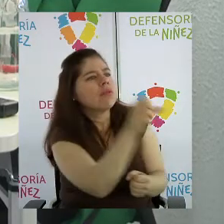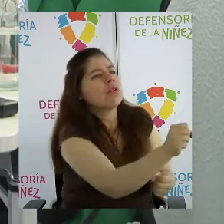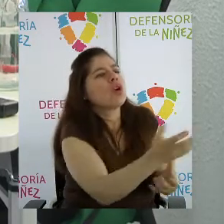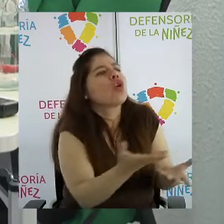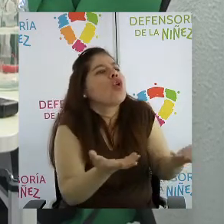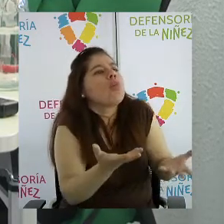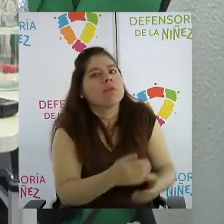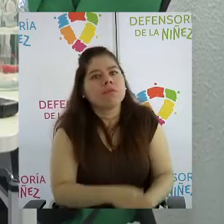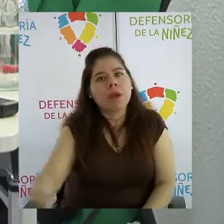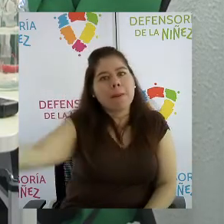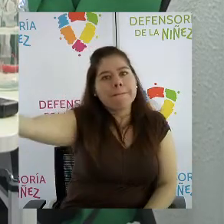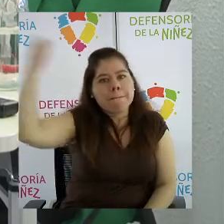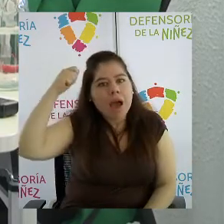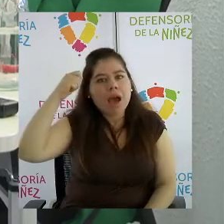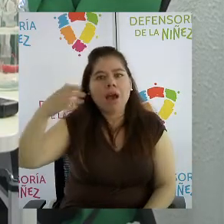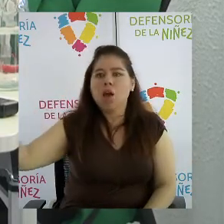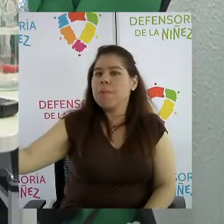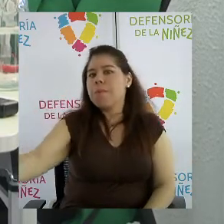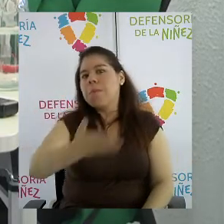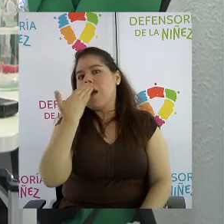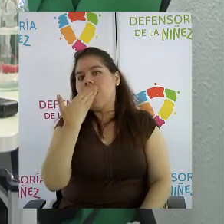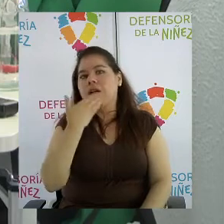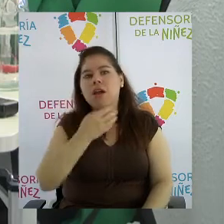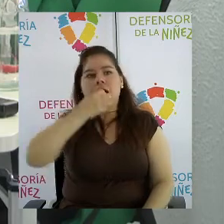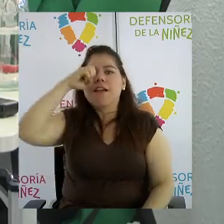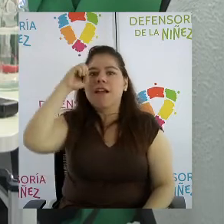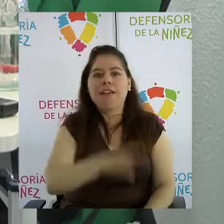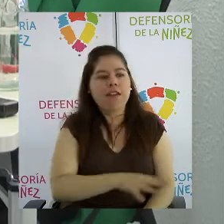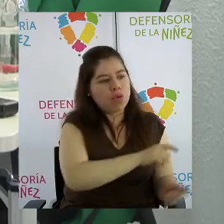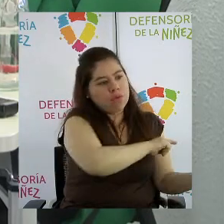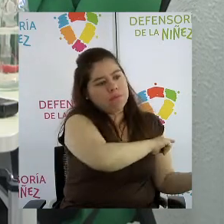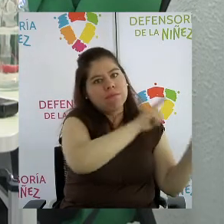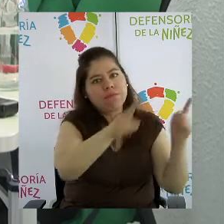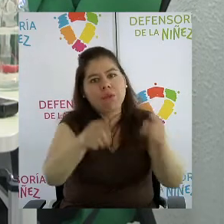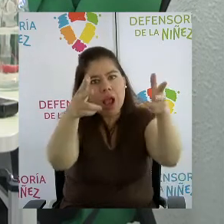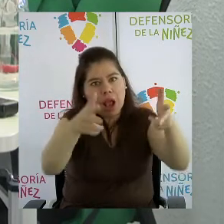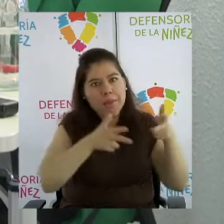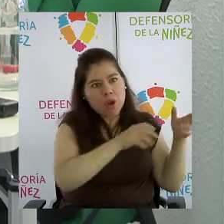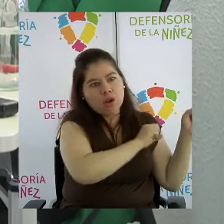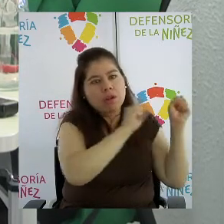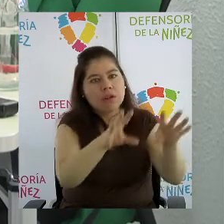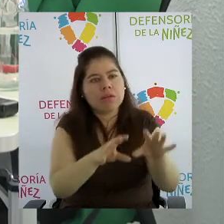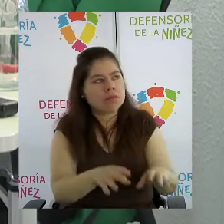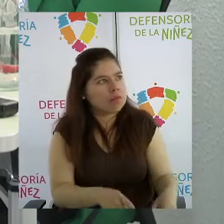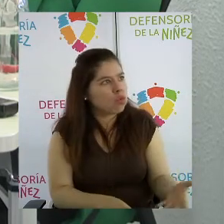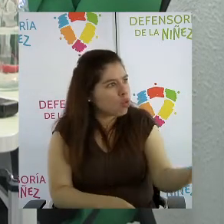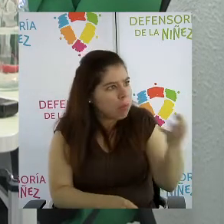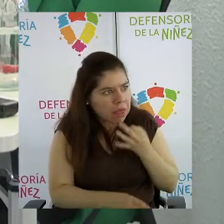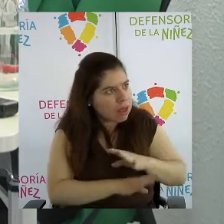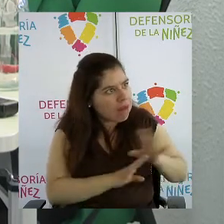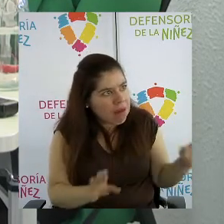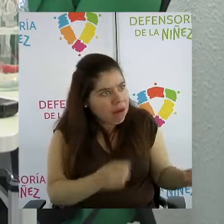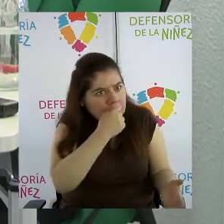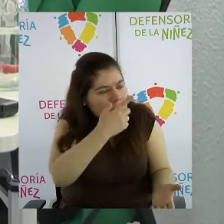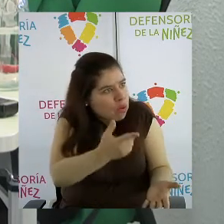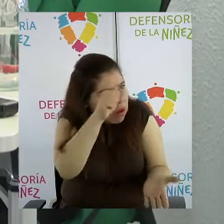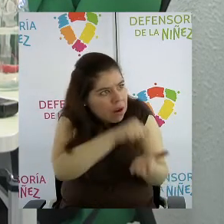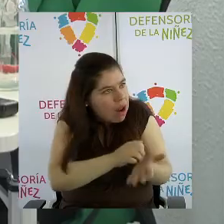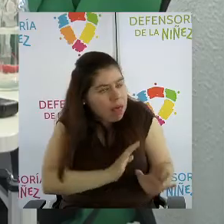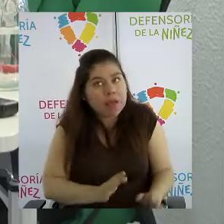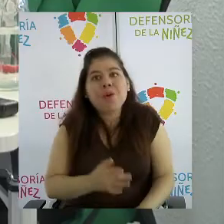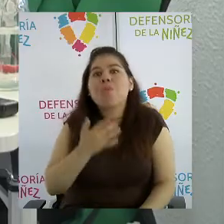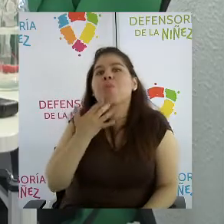en la cabeza, le pega cachetadas y lo sube a punta de garabatos al carro, y yo le pregunto por qué no me dijo que había algo que denunciar, y él me responde